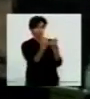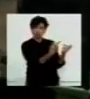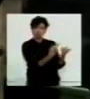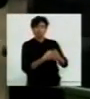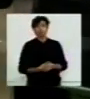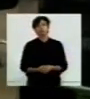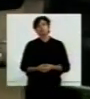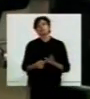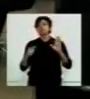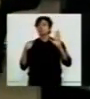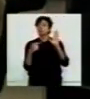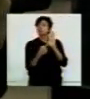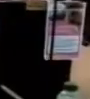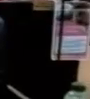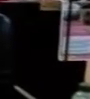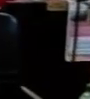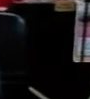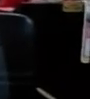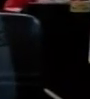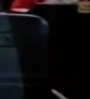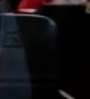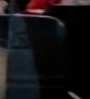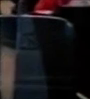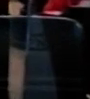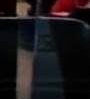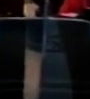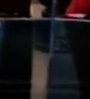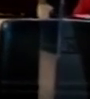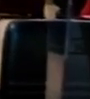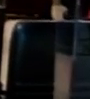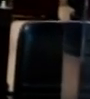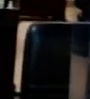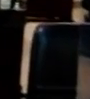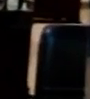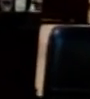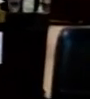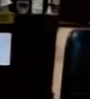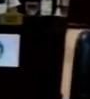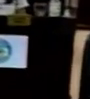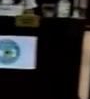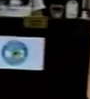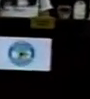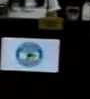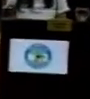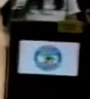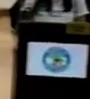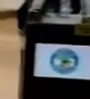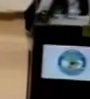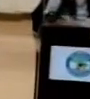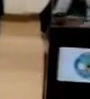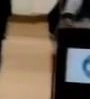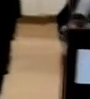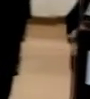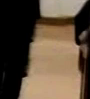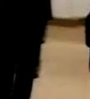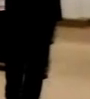en cuestiones de ambiente, estuvo a cargo del área ambiental en